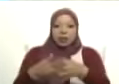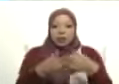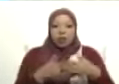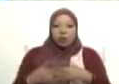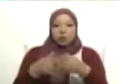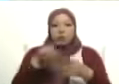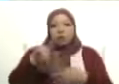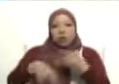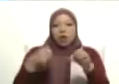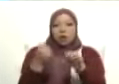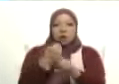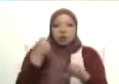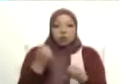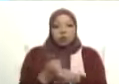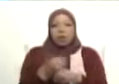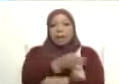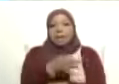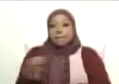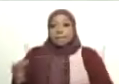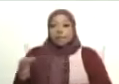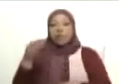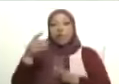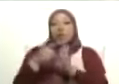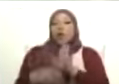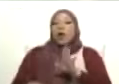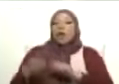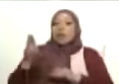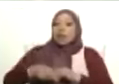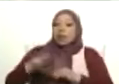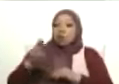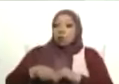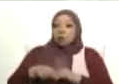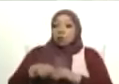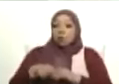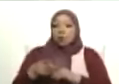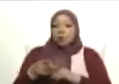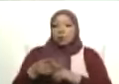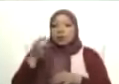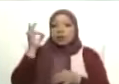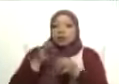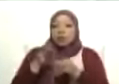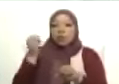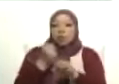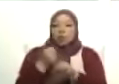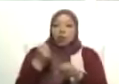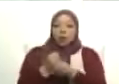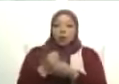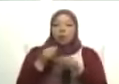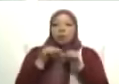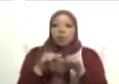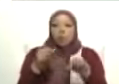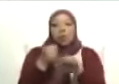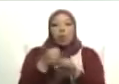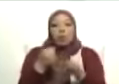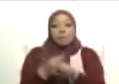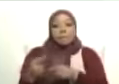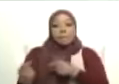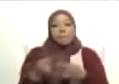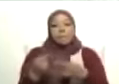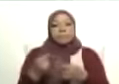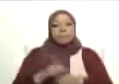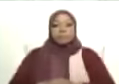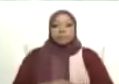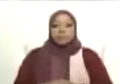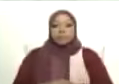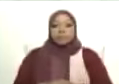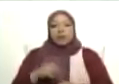Ha sido una jornada extraordinaria, no tenemos ninguna incidencia negativa, ni desde